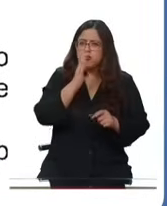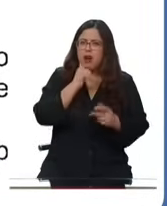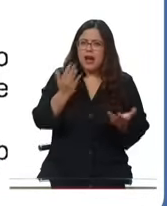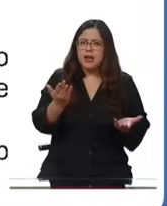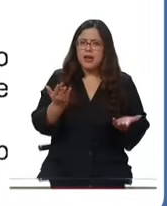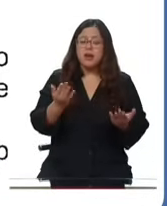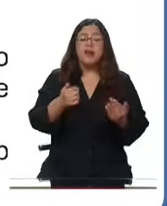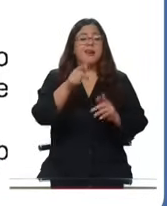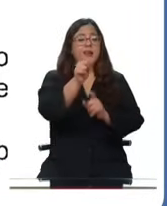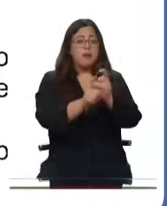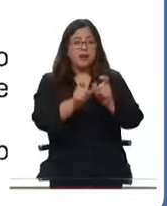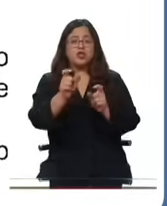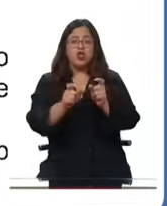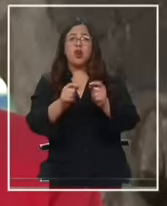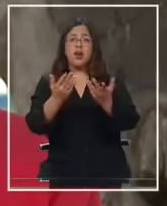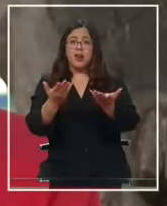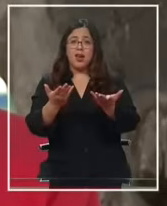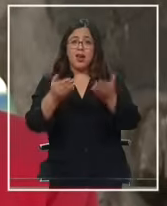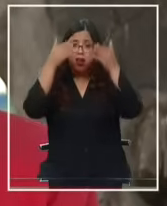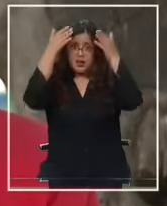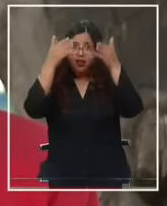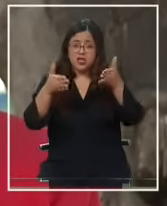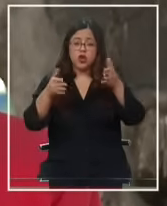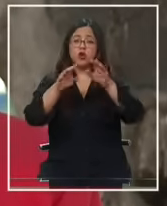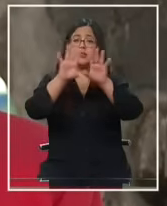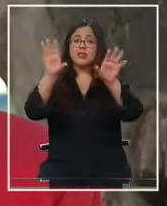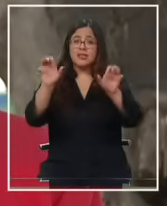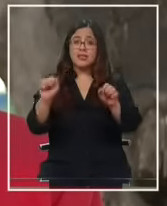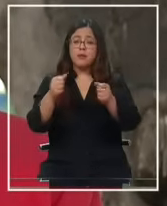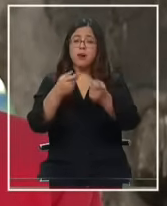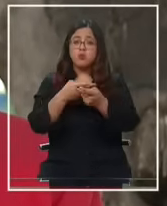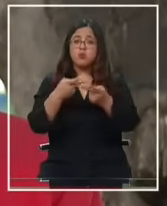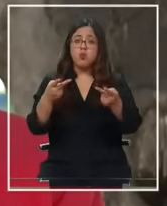aquellas pacientes del sistema público que sean